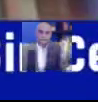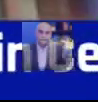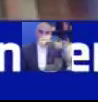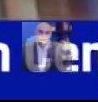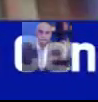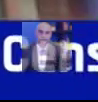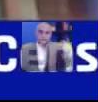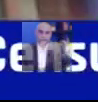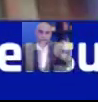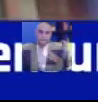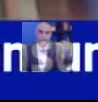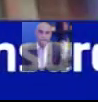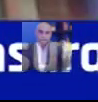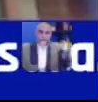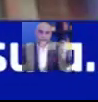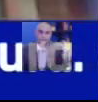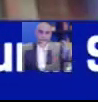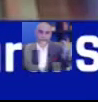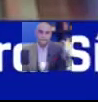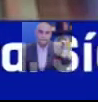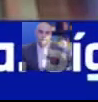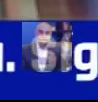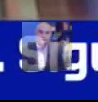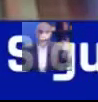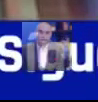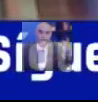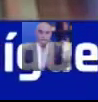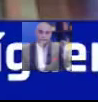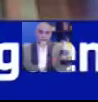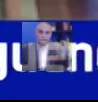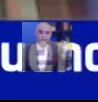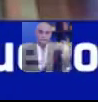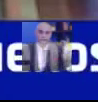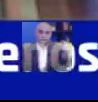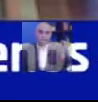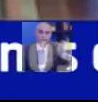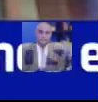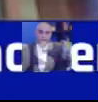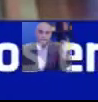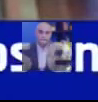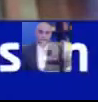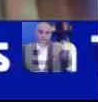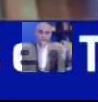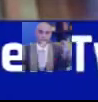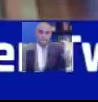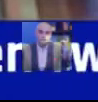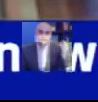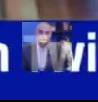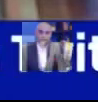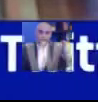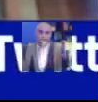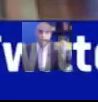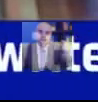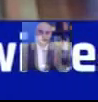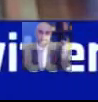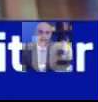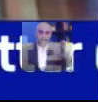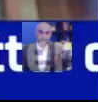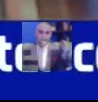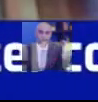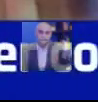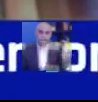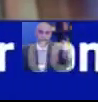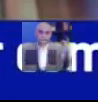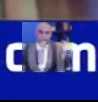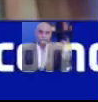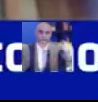y no necesariamente votan de manera, más bien votan de manera escalonada lo que se va decidiendo,